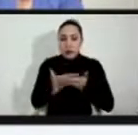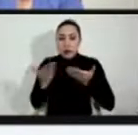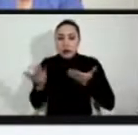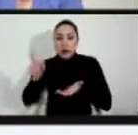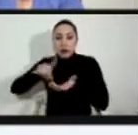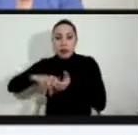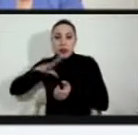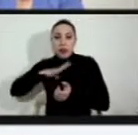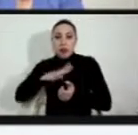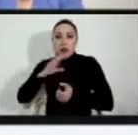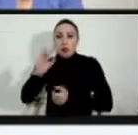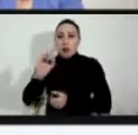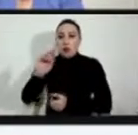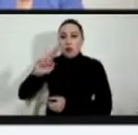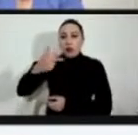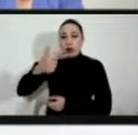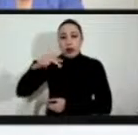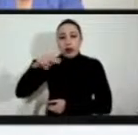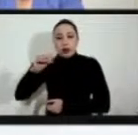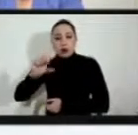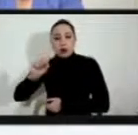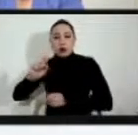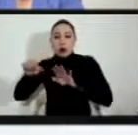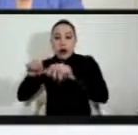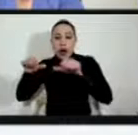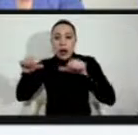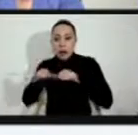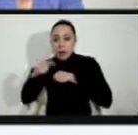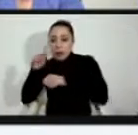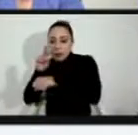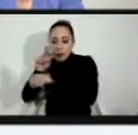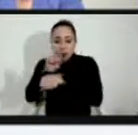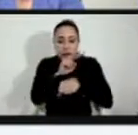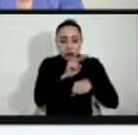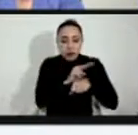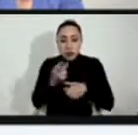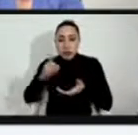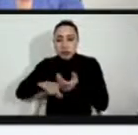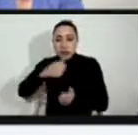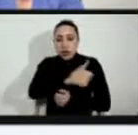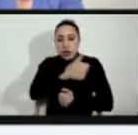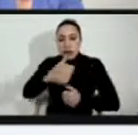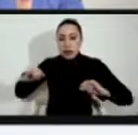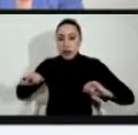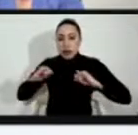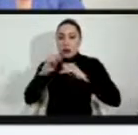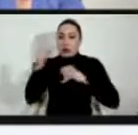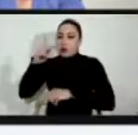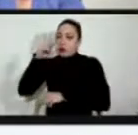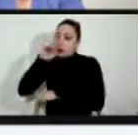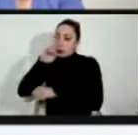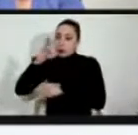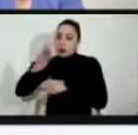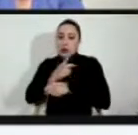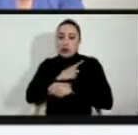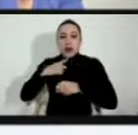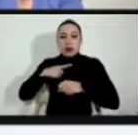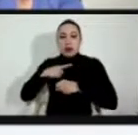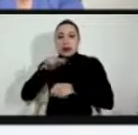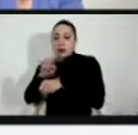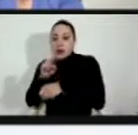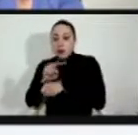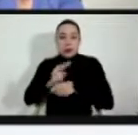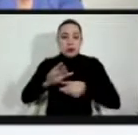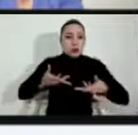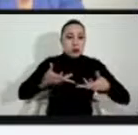entes públicos de esta ciudad tienen la obligación de investigar, auditar, sancionar cualquier falta administrativa relacionada con la